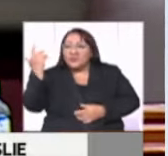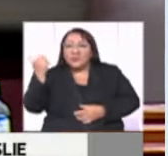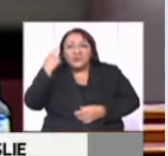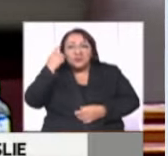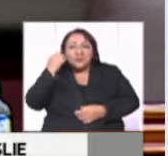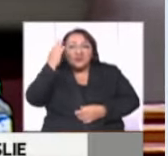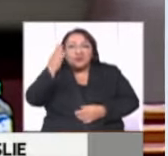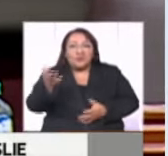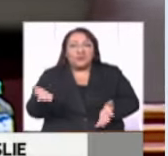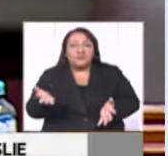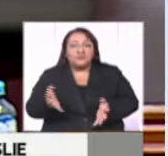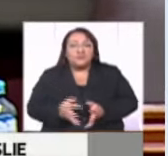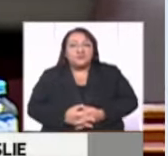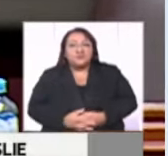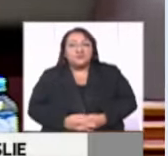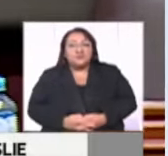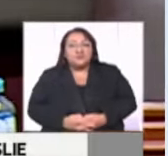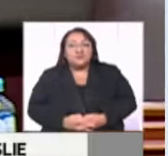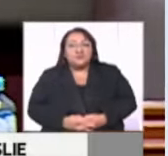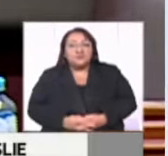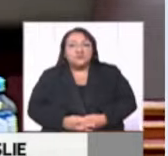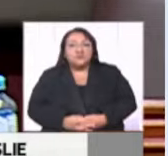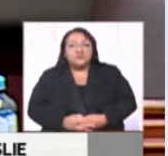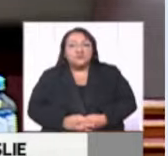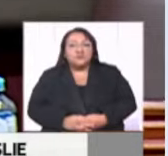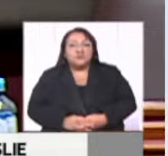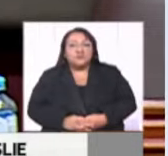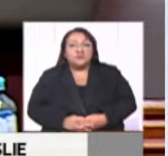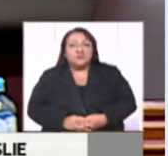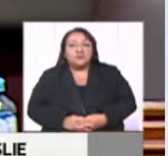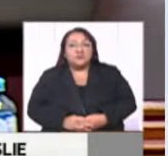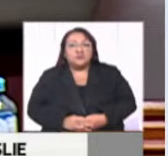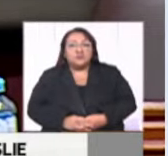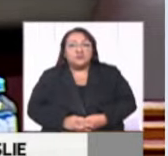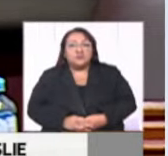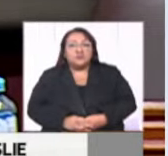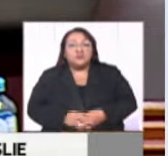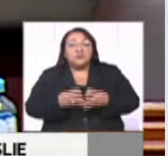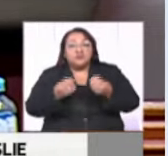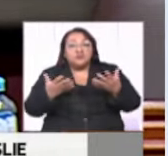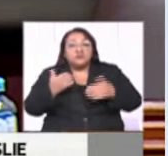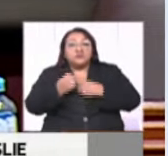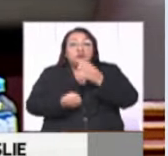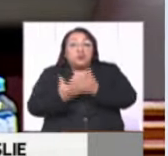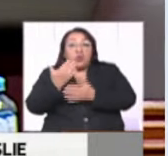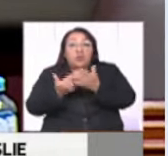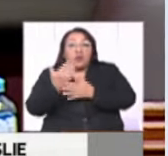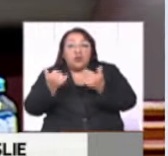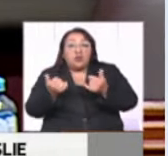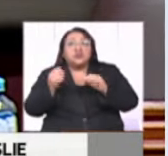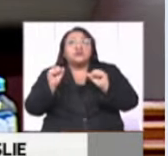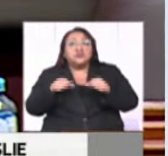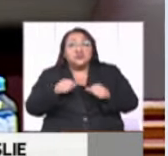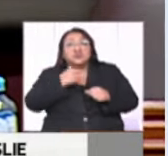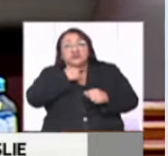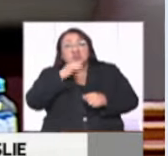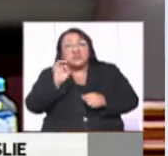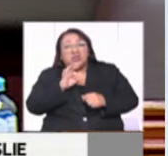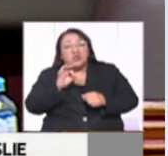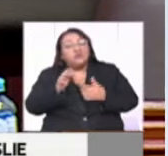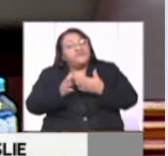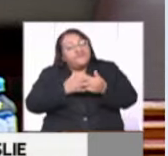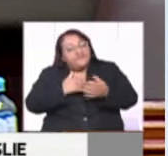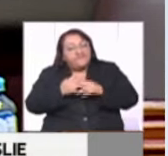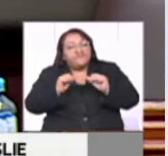y quedan convertidos en estatuas de sal. Los pasos de modernidad que se han dado, por más que nos guste o no,